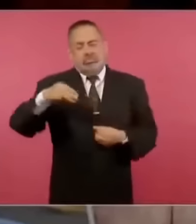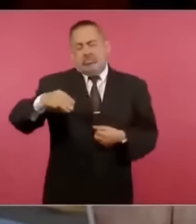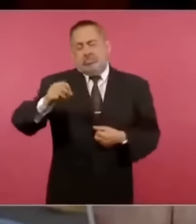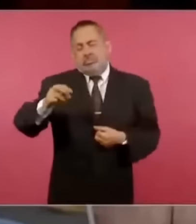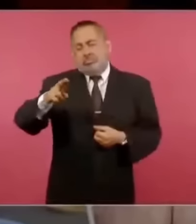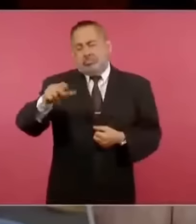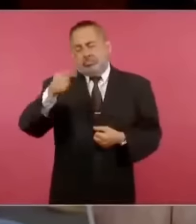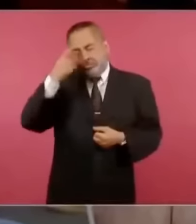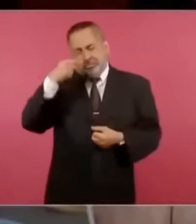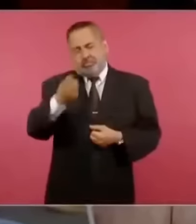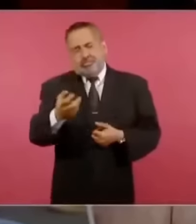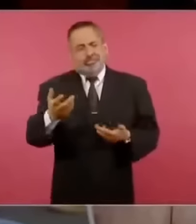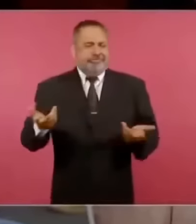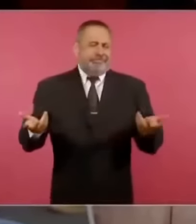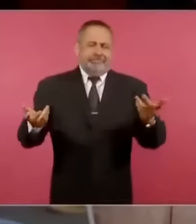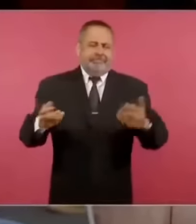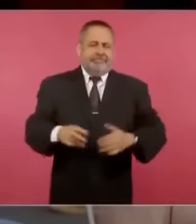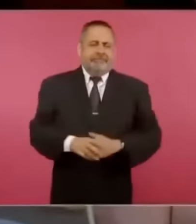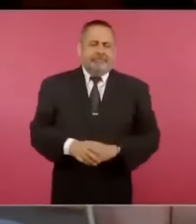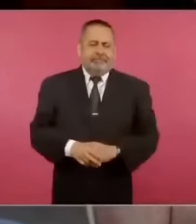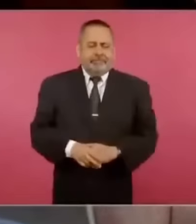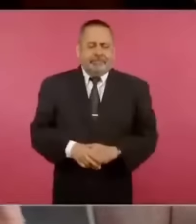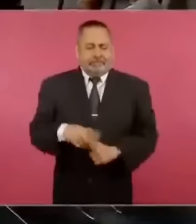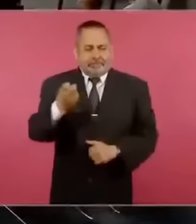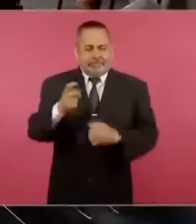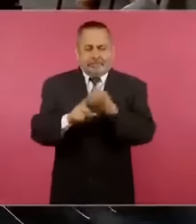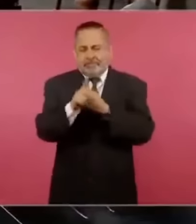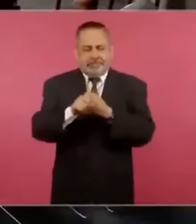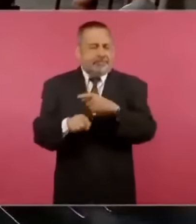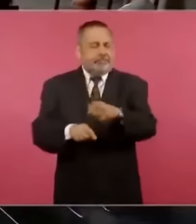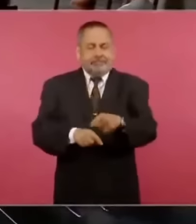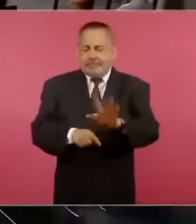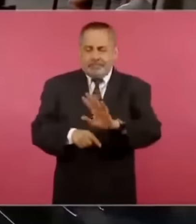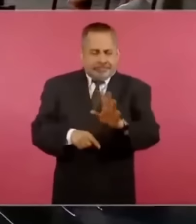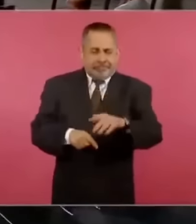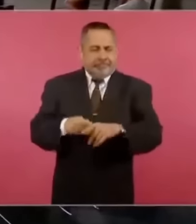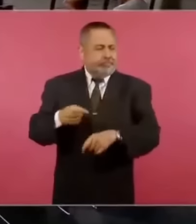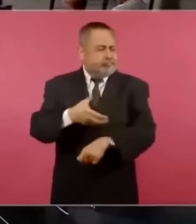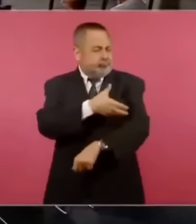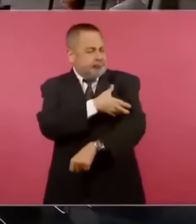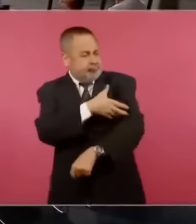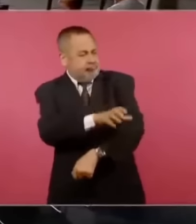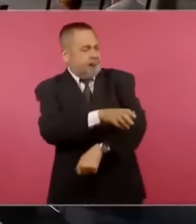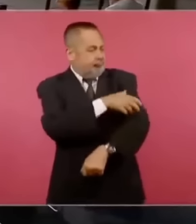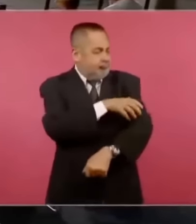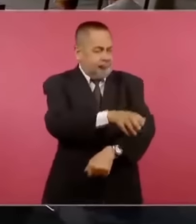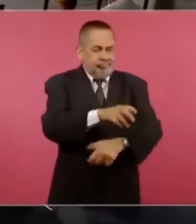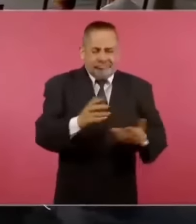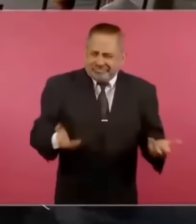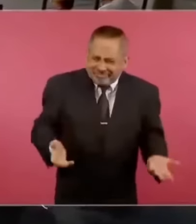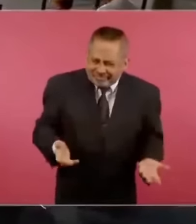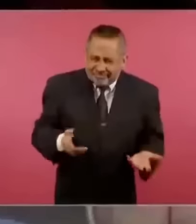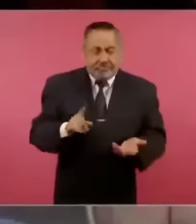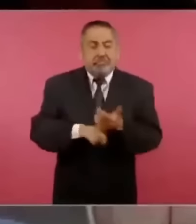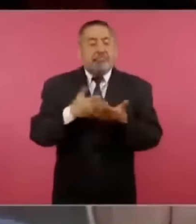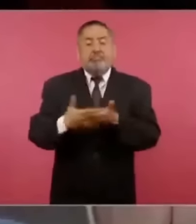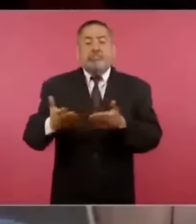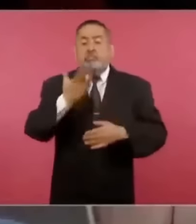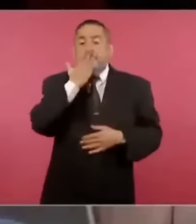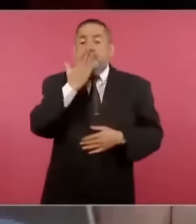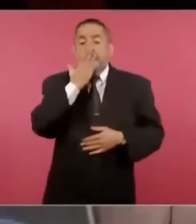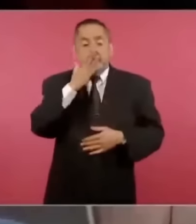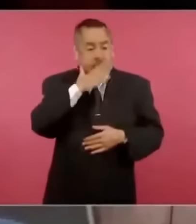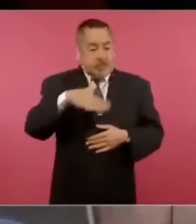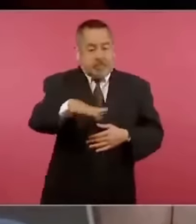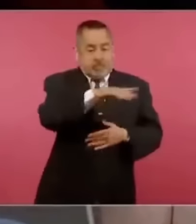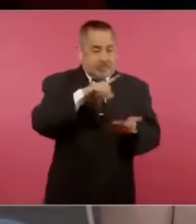esto. Y no. El problema, presidente, es que se están empoderando. Y ahora, en el caso de Sonora,